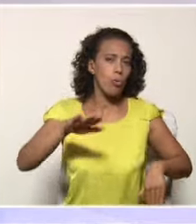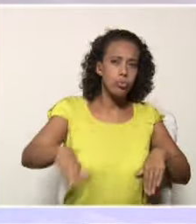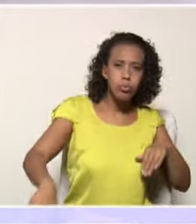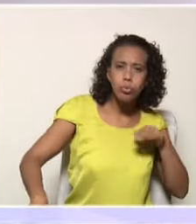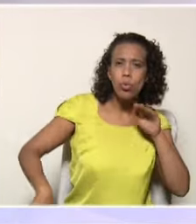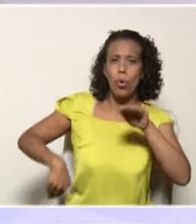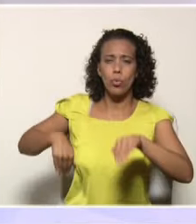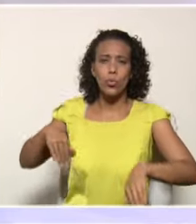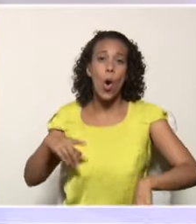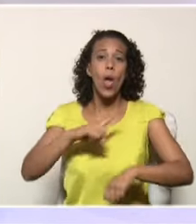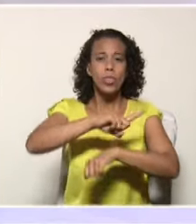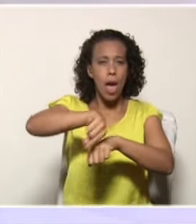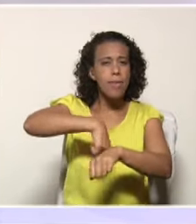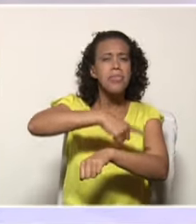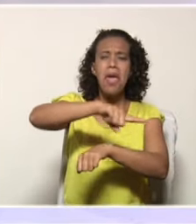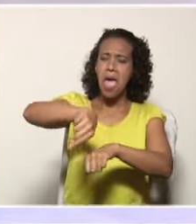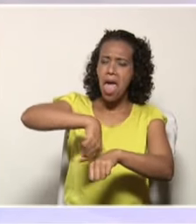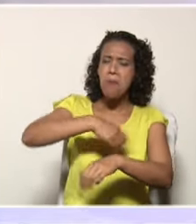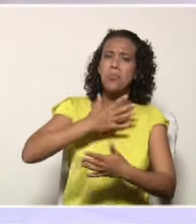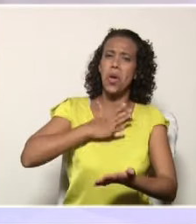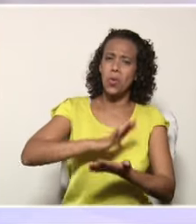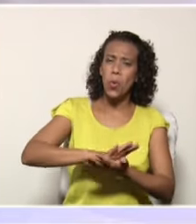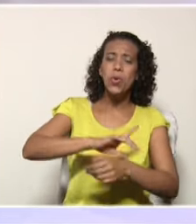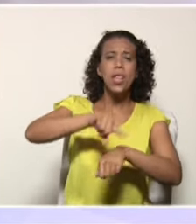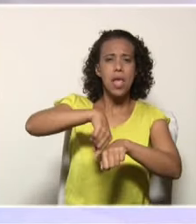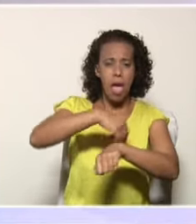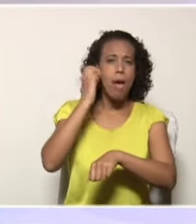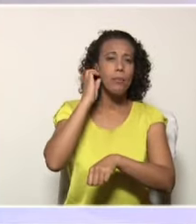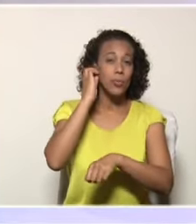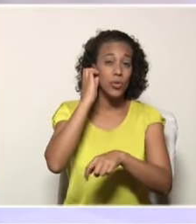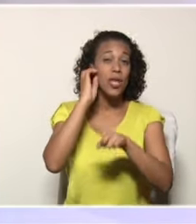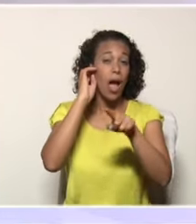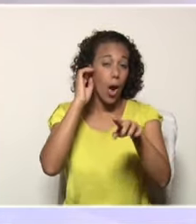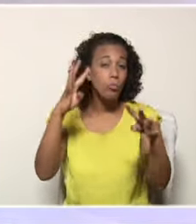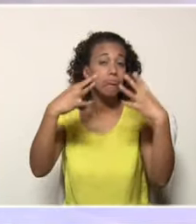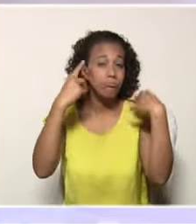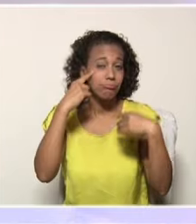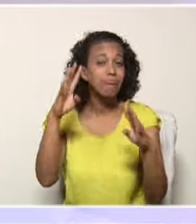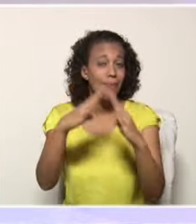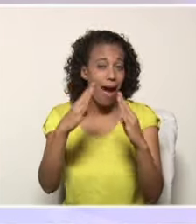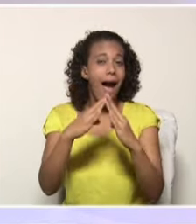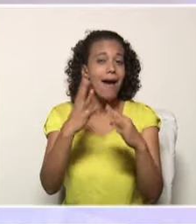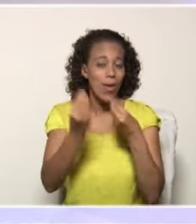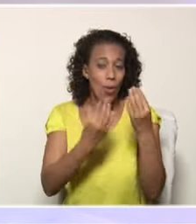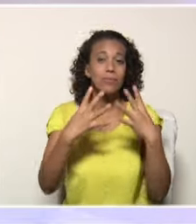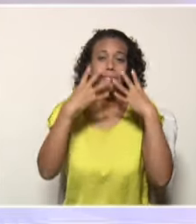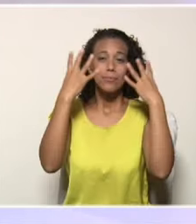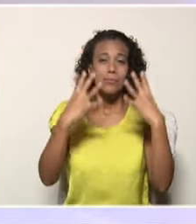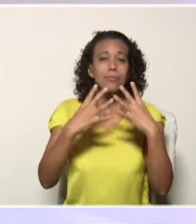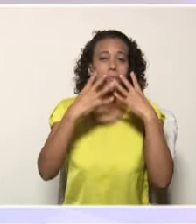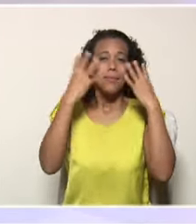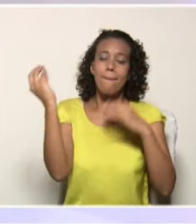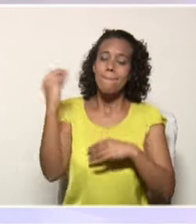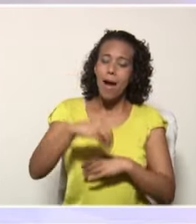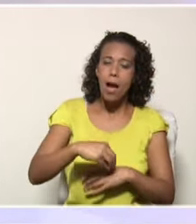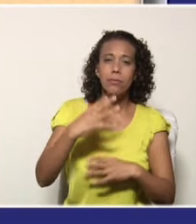de tiempo, son ejercicios aeróbicos. Yo estoy segura que ustedes en sus casas han realizado la práctica de estos tipos de